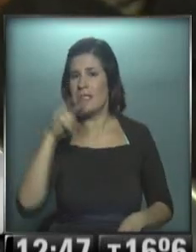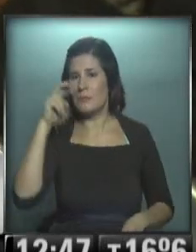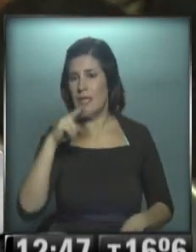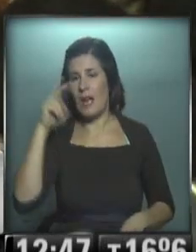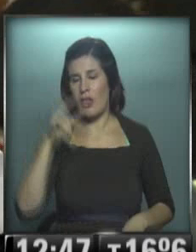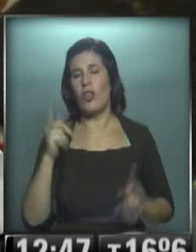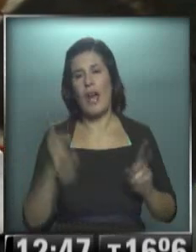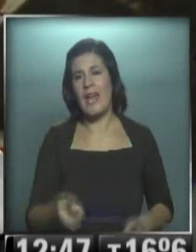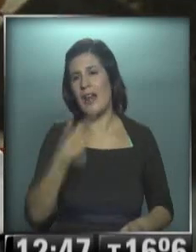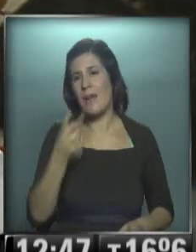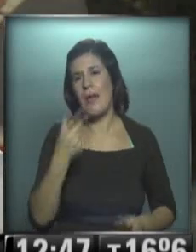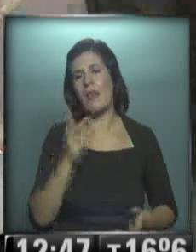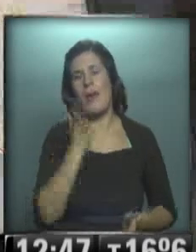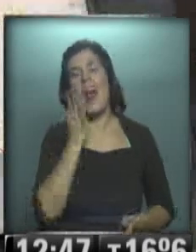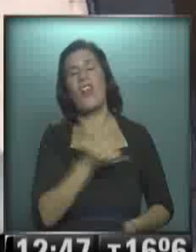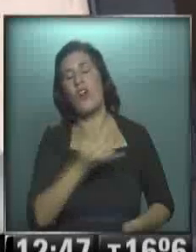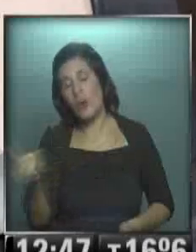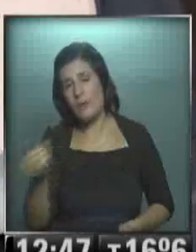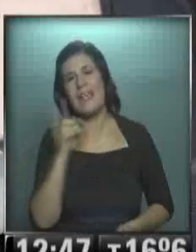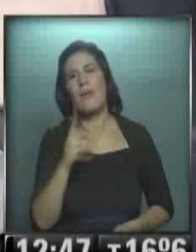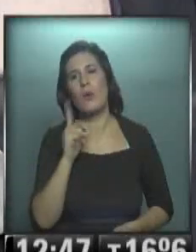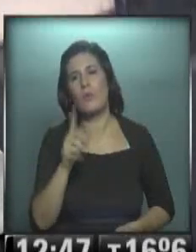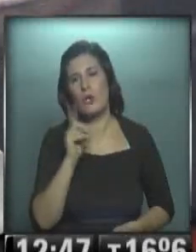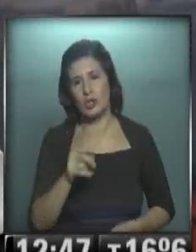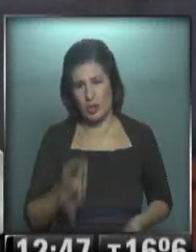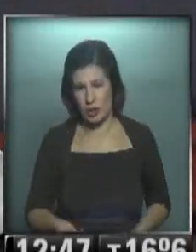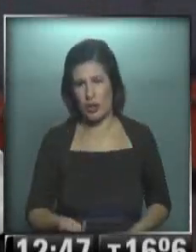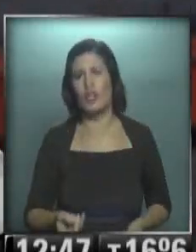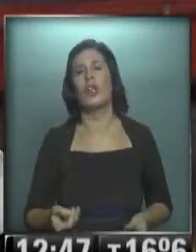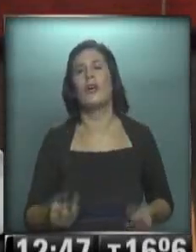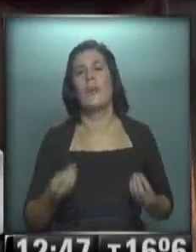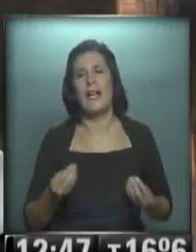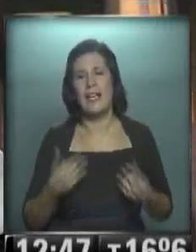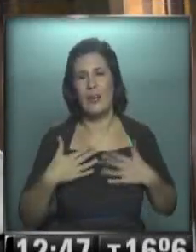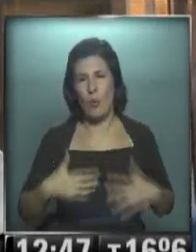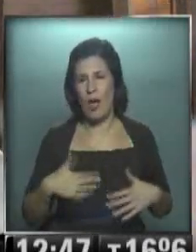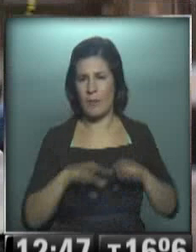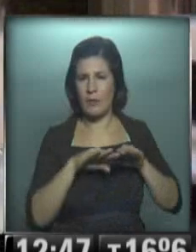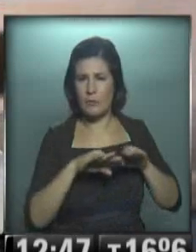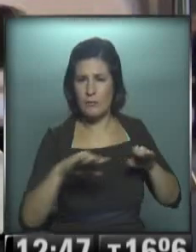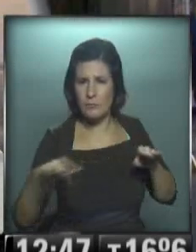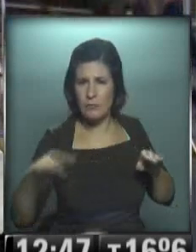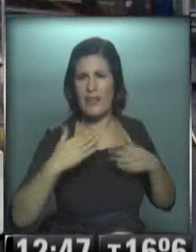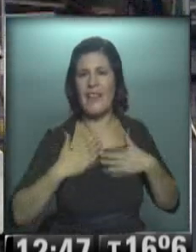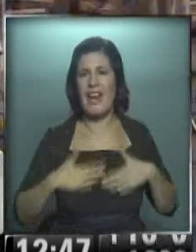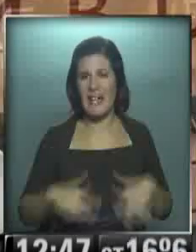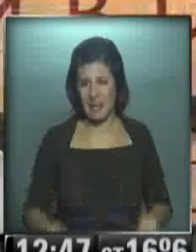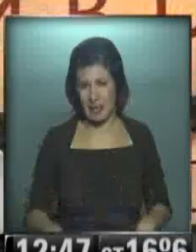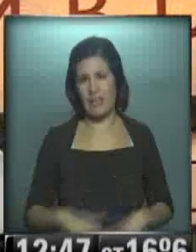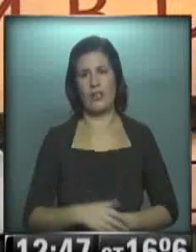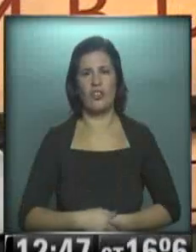sedada, por supuesto, de manera artificial por los médicos para poder soportar esta situación, y mantiene una compensación